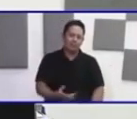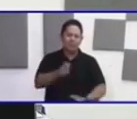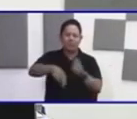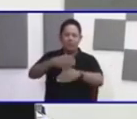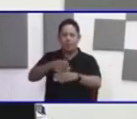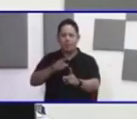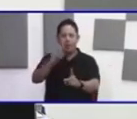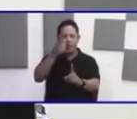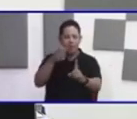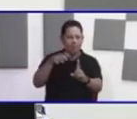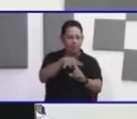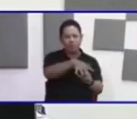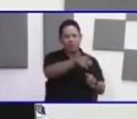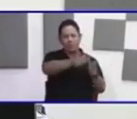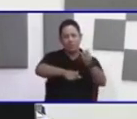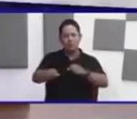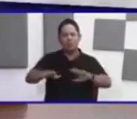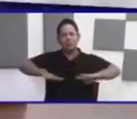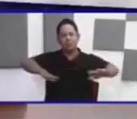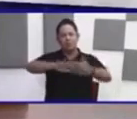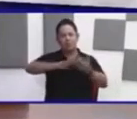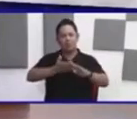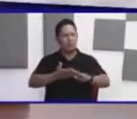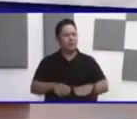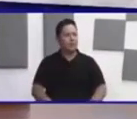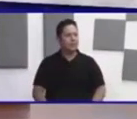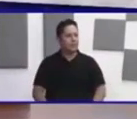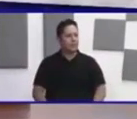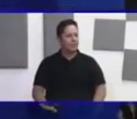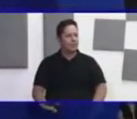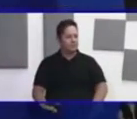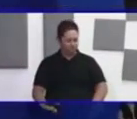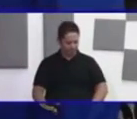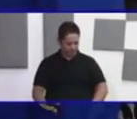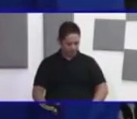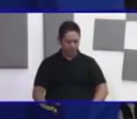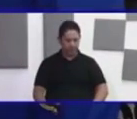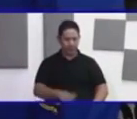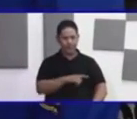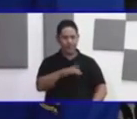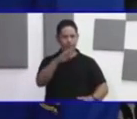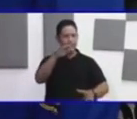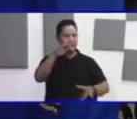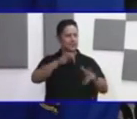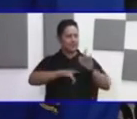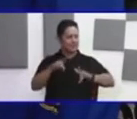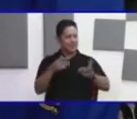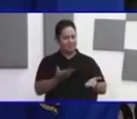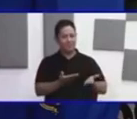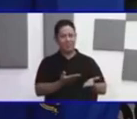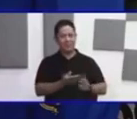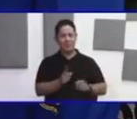ciudadanos. Bueno, muchas gracias, mi coronel. Rápidamente, secretaria, nos quedan pocos minutos, pero no podíamos desaprovechar, desde